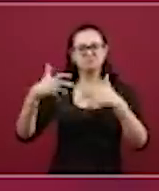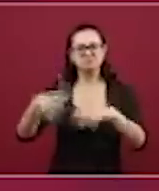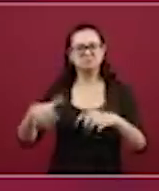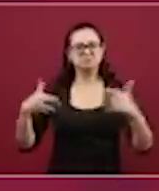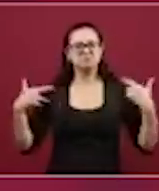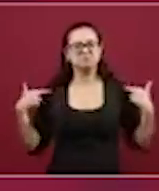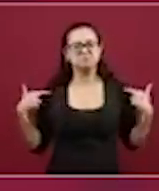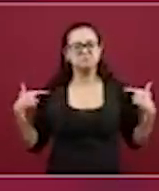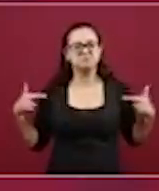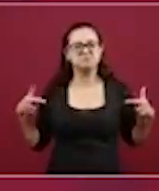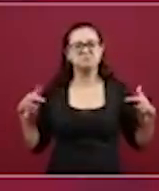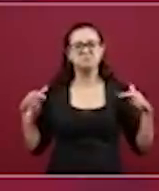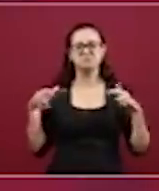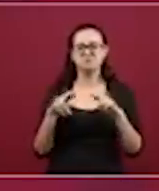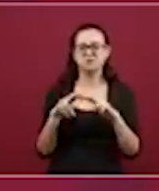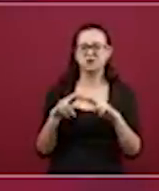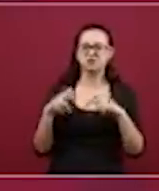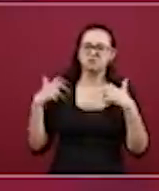y